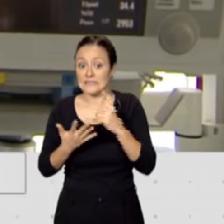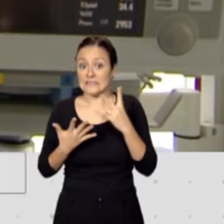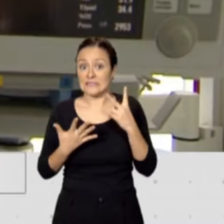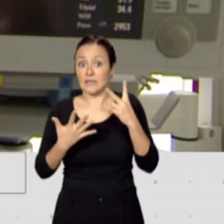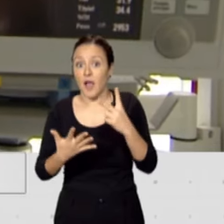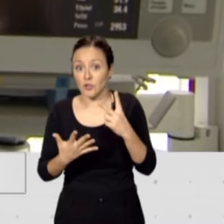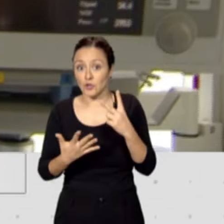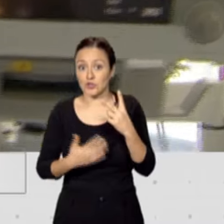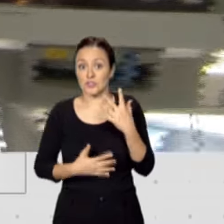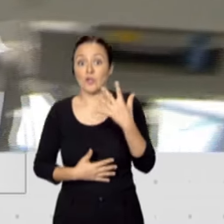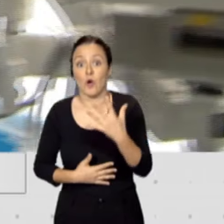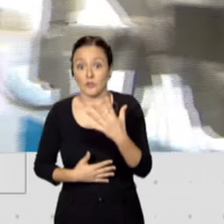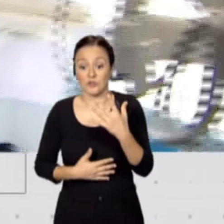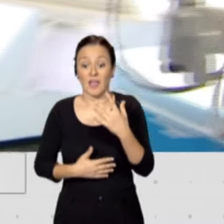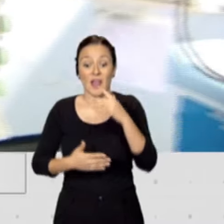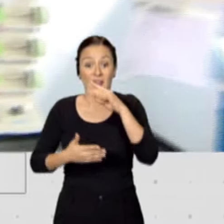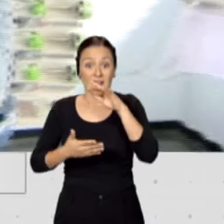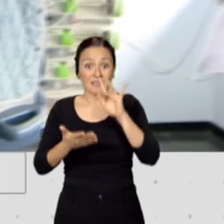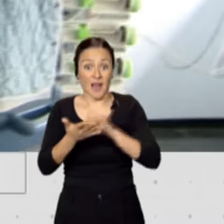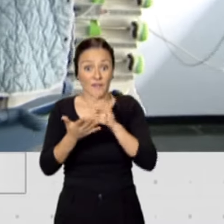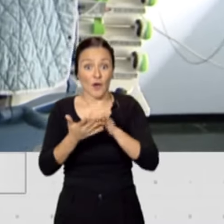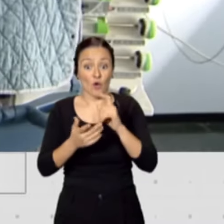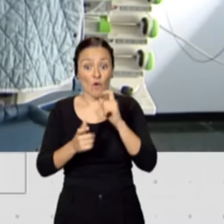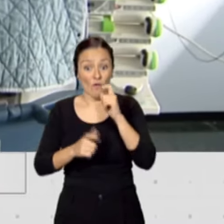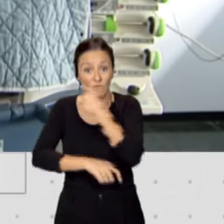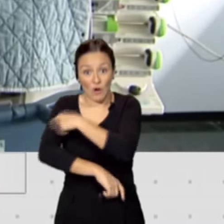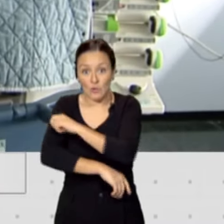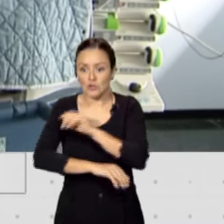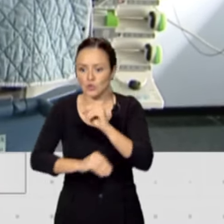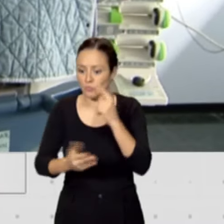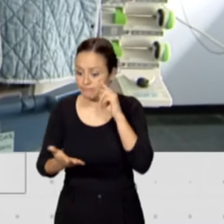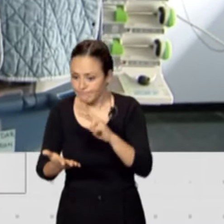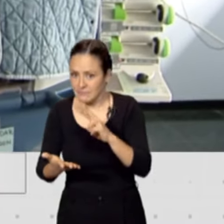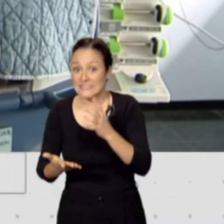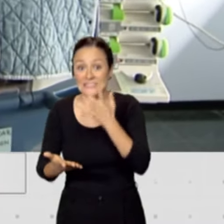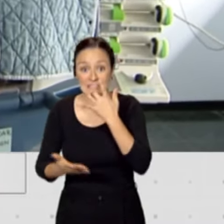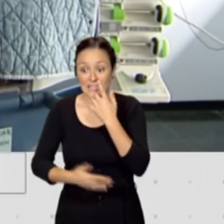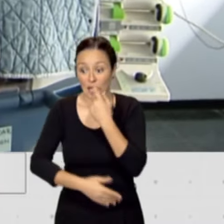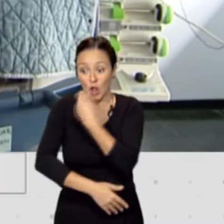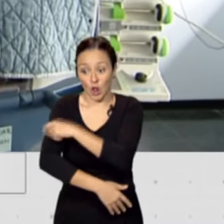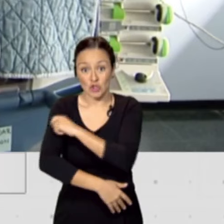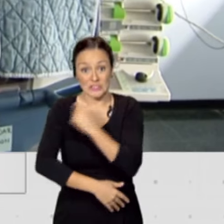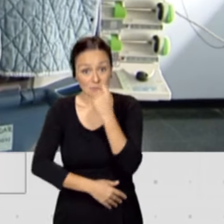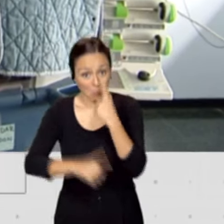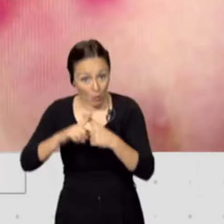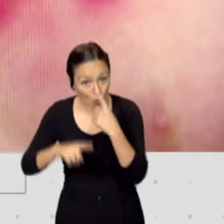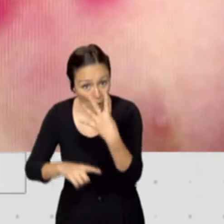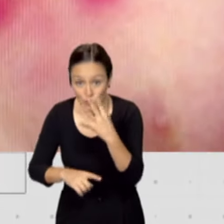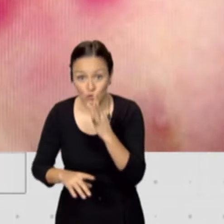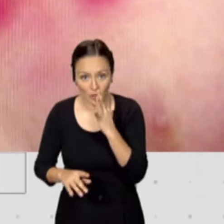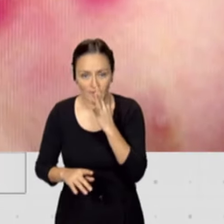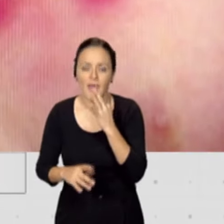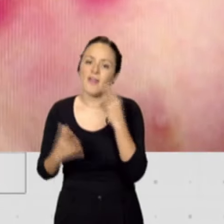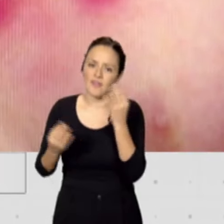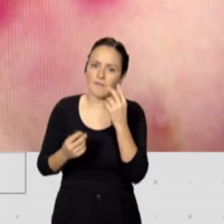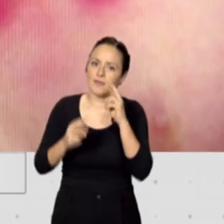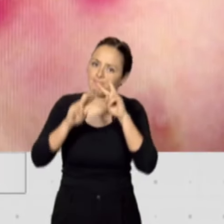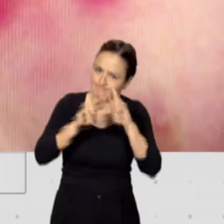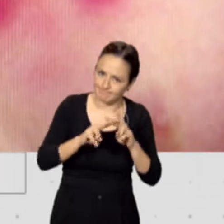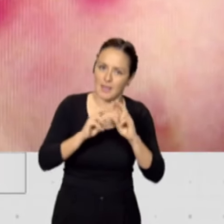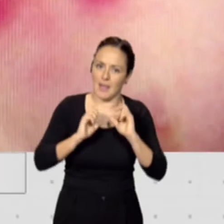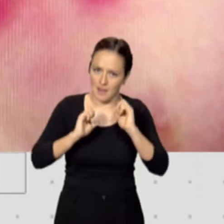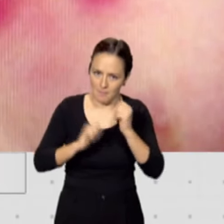de vacunación del niño y si el niño no está con las cuatro dosis correctamente vacunada habría que que vacunarlo Y sí voy a hac un inciso